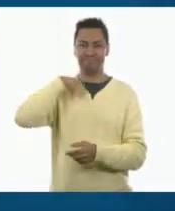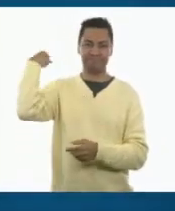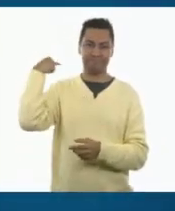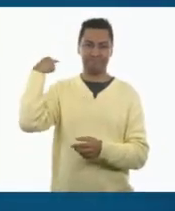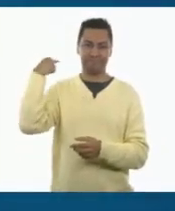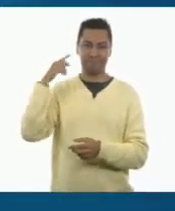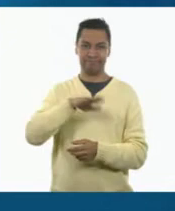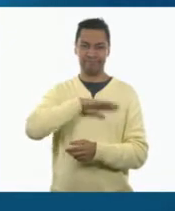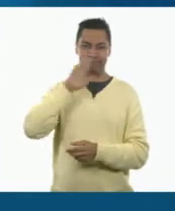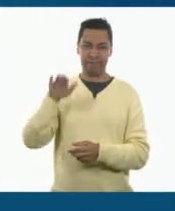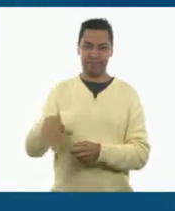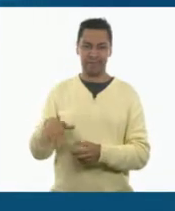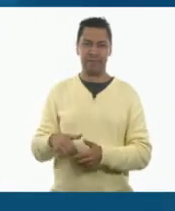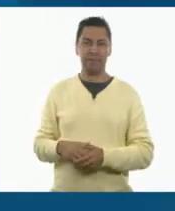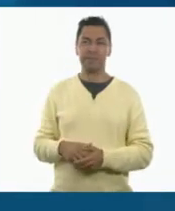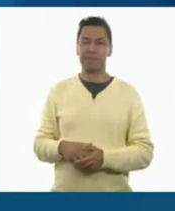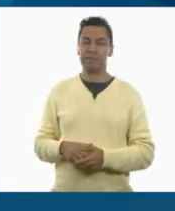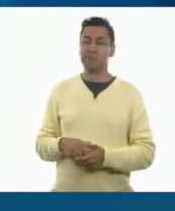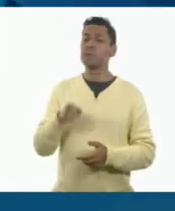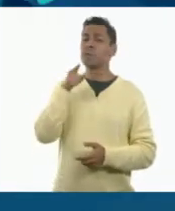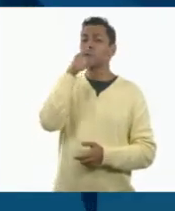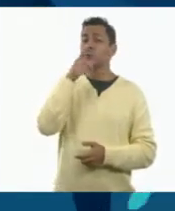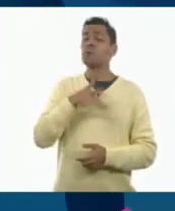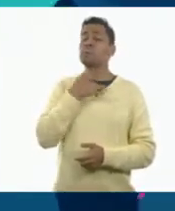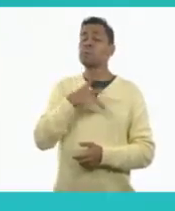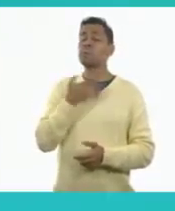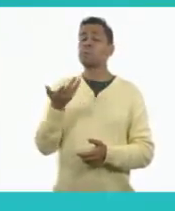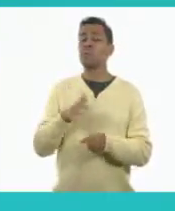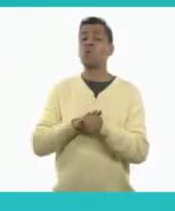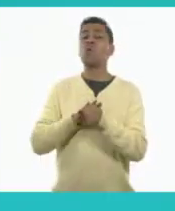Yo opino que es...